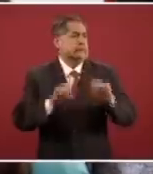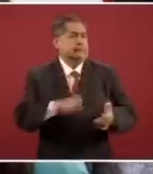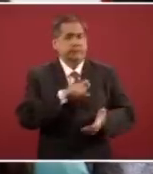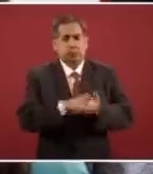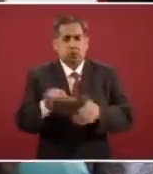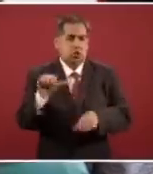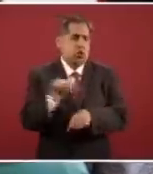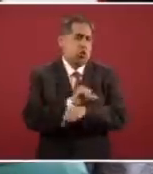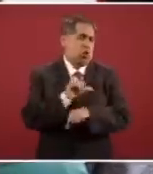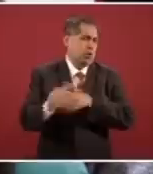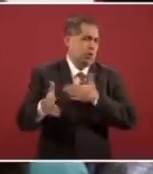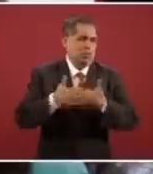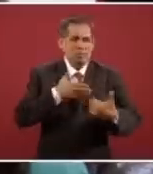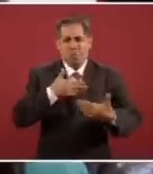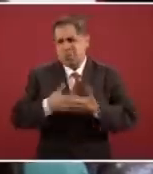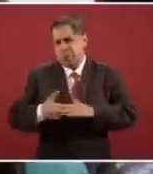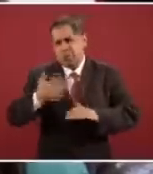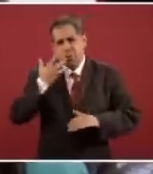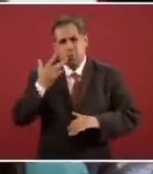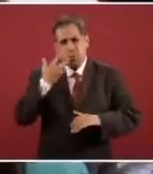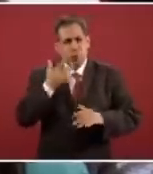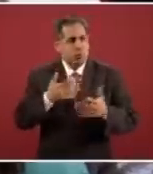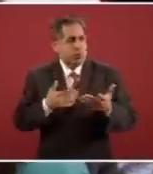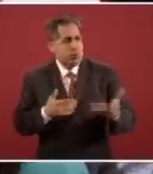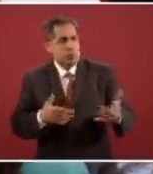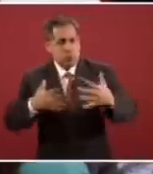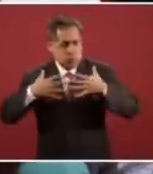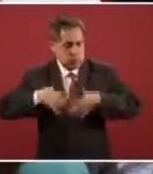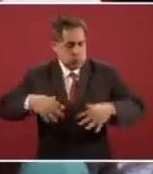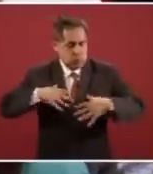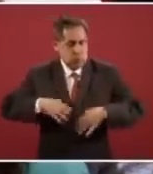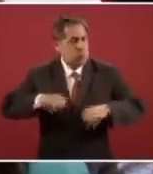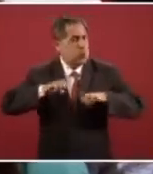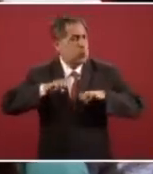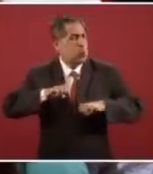los carros últimos modelos, la ropa de marca.